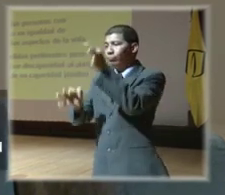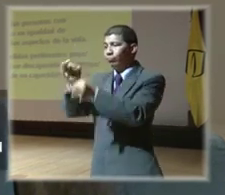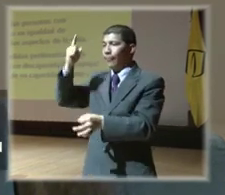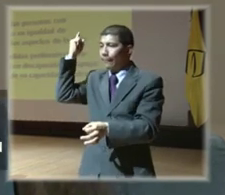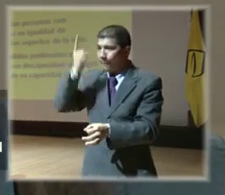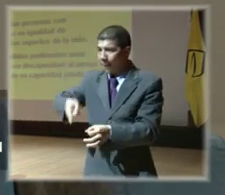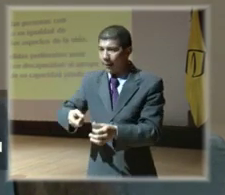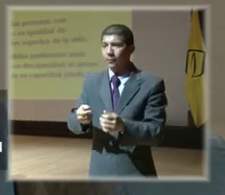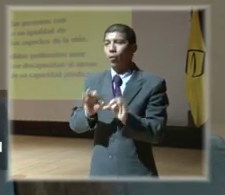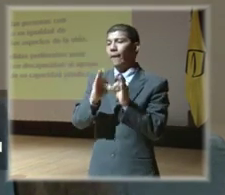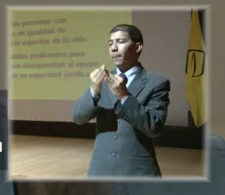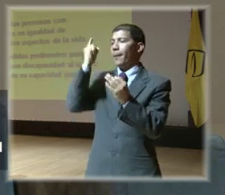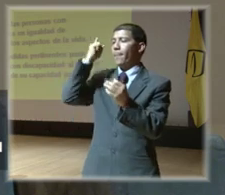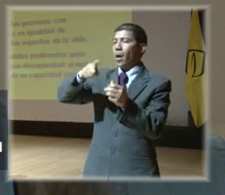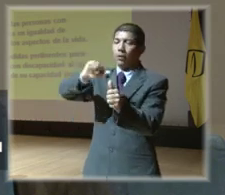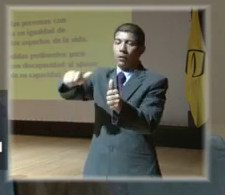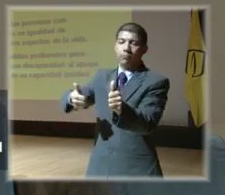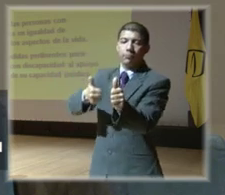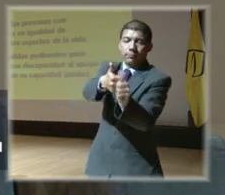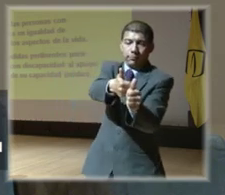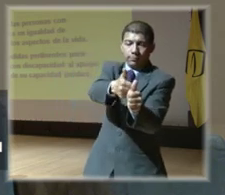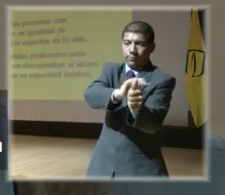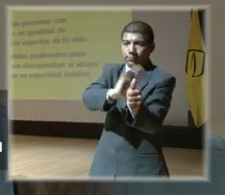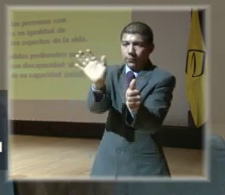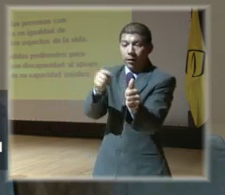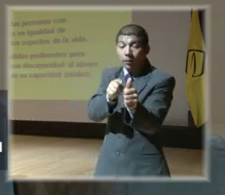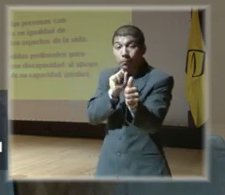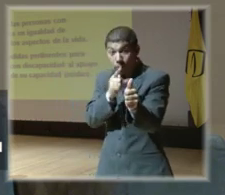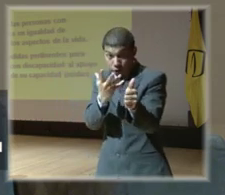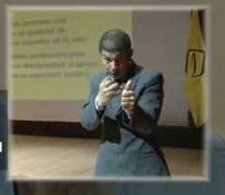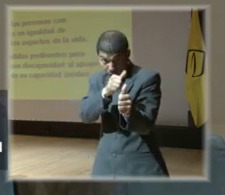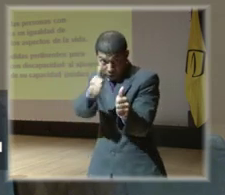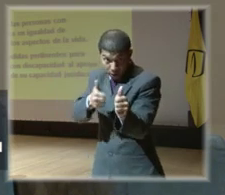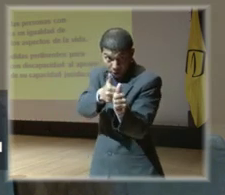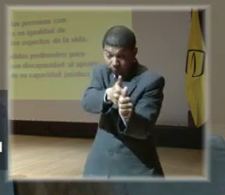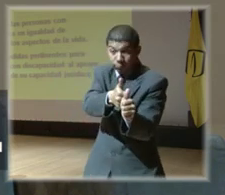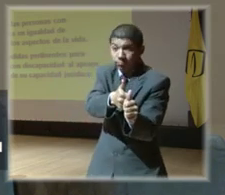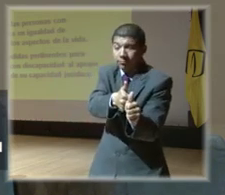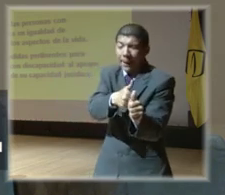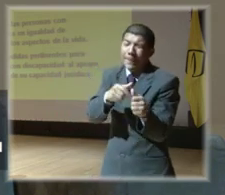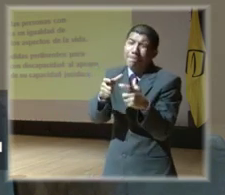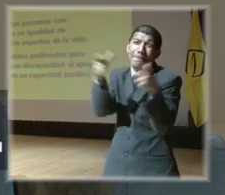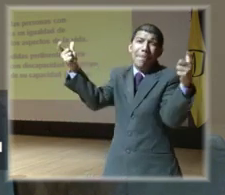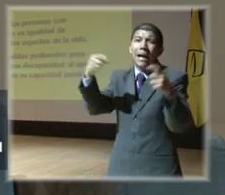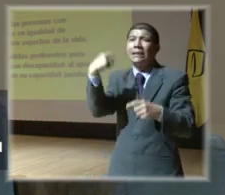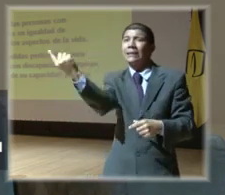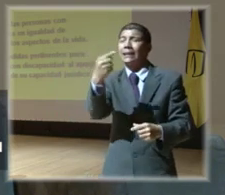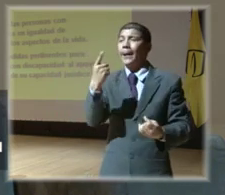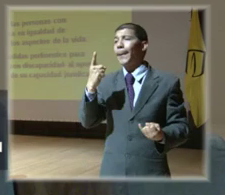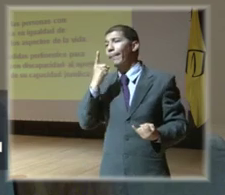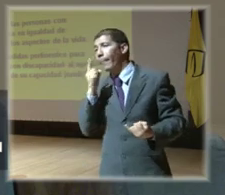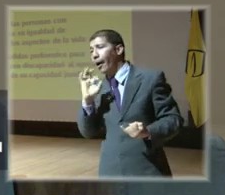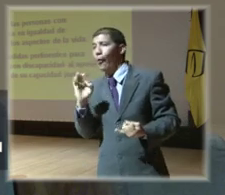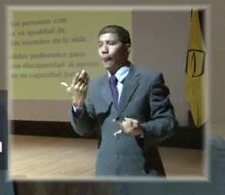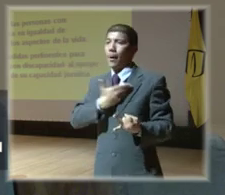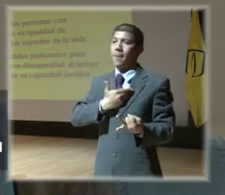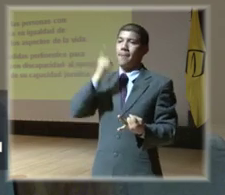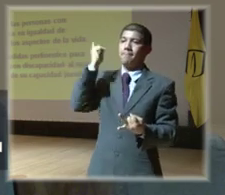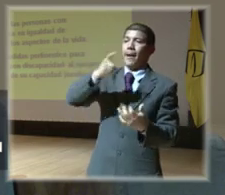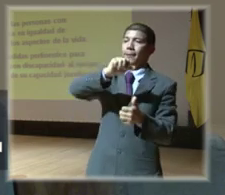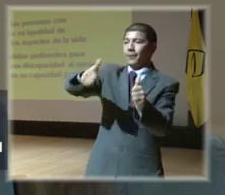la legitimidad para demandarla tiene el familiar. Entonces, generalmente la demanda viene del padre o la madre. ¿Y a quién le notifican la demanda para que